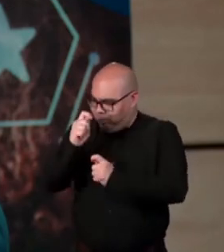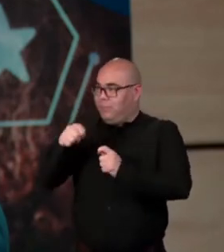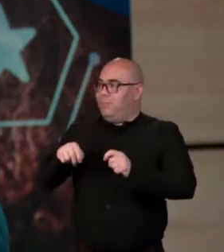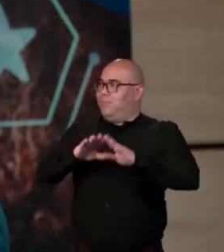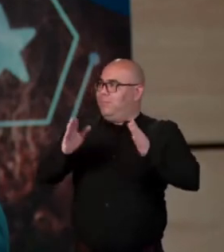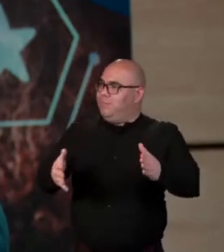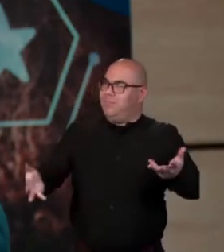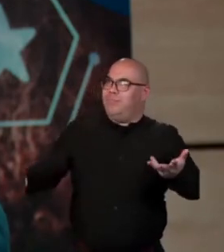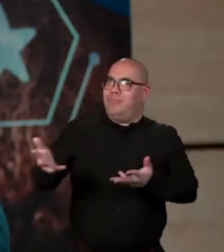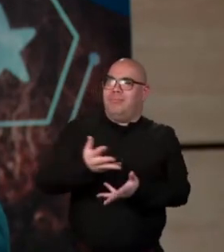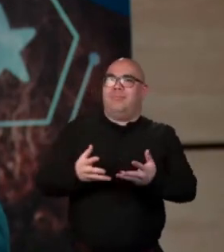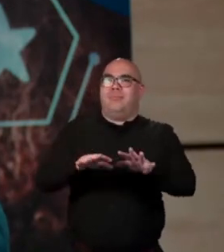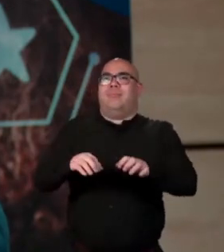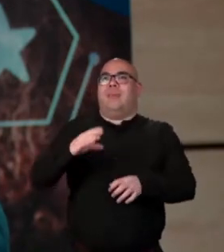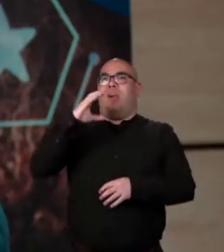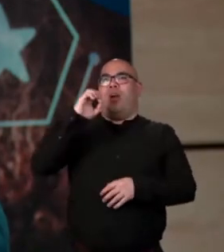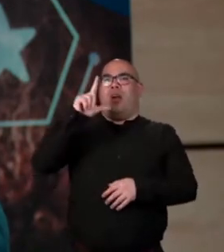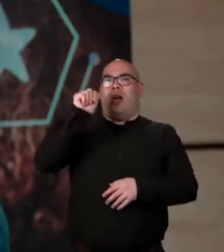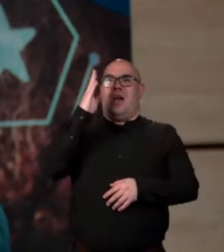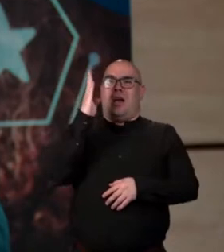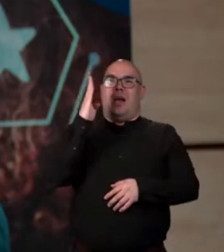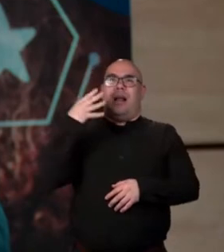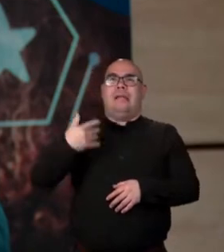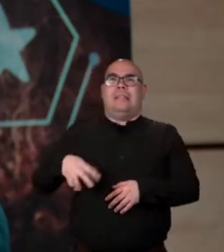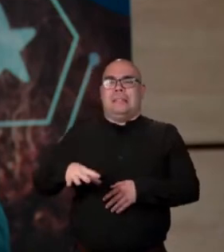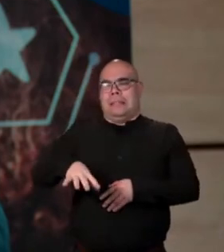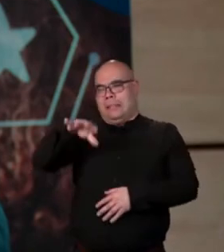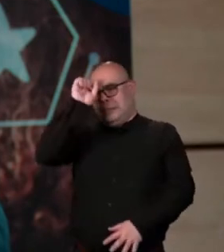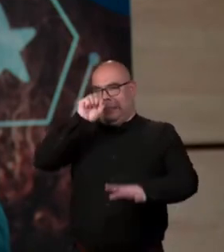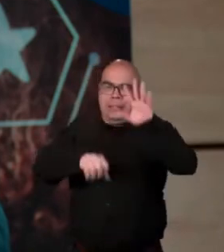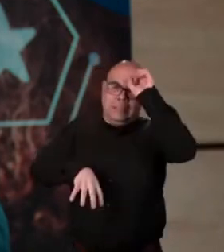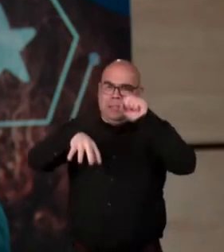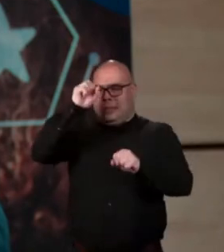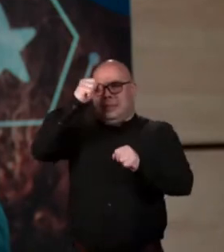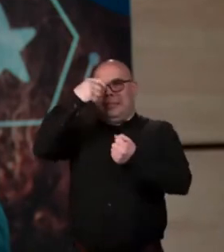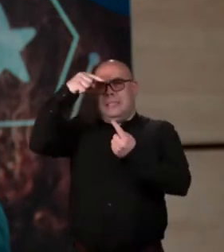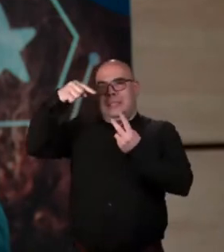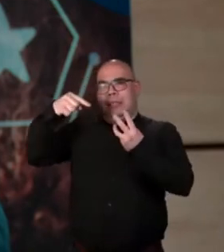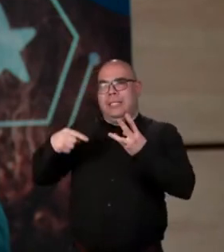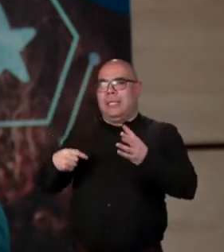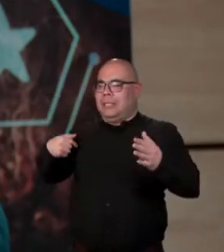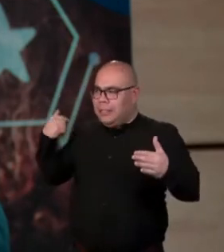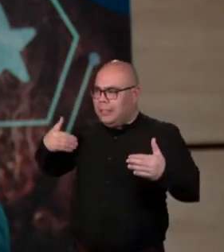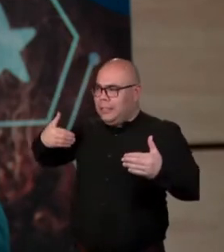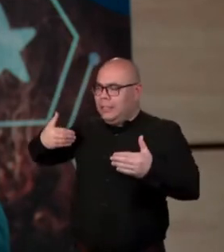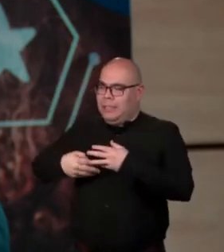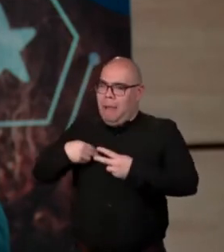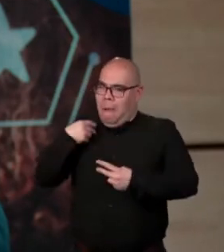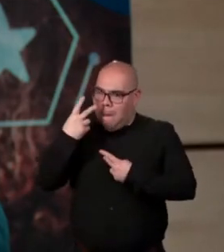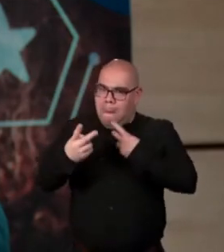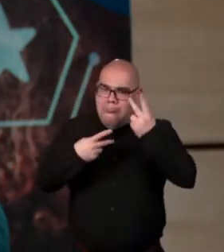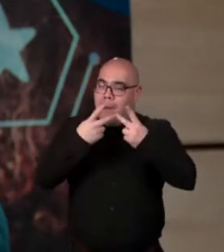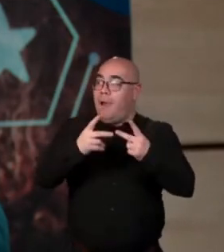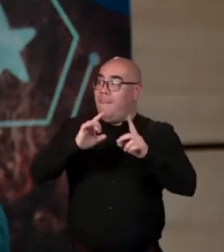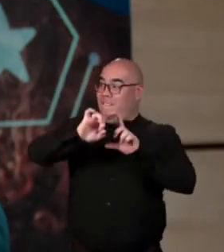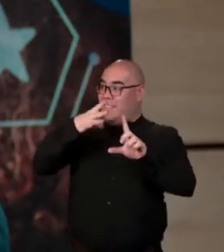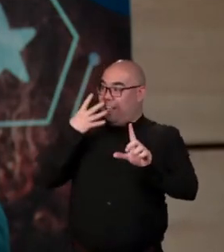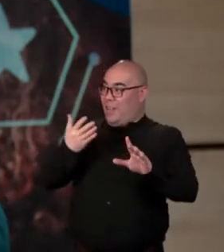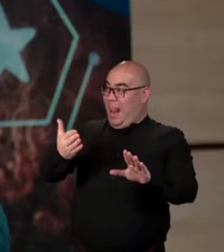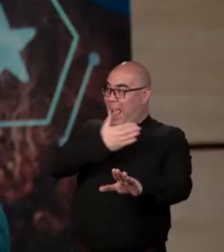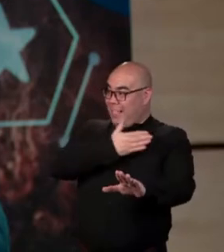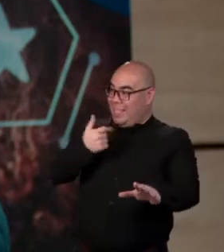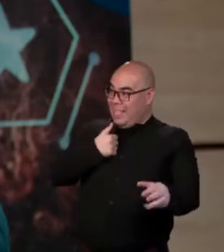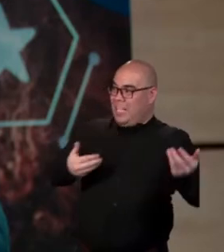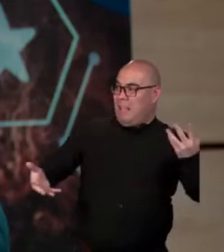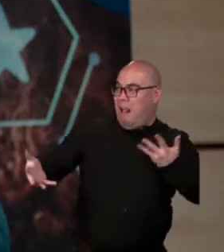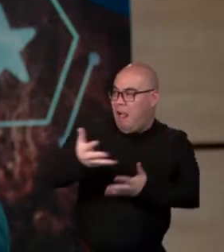tan importante del colat que nos ha traído aprendizajes colectivos hemos venido viendo como primero en la virtualidad teníamos varios espacios de cooperación